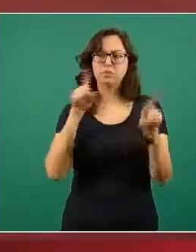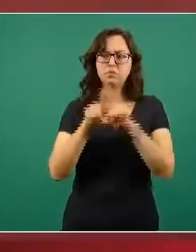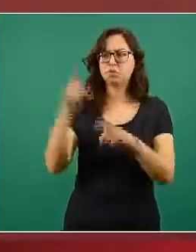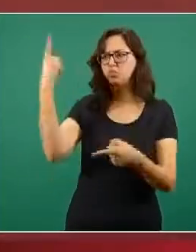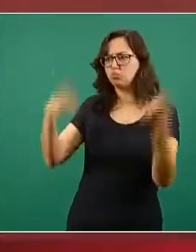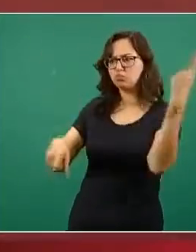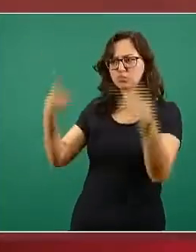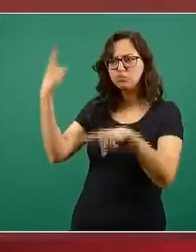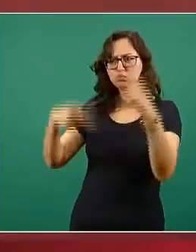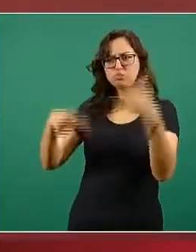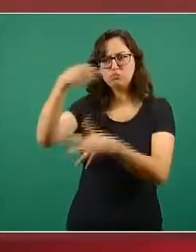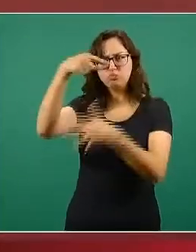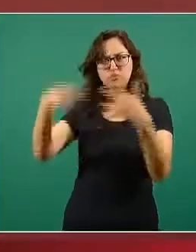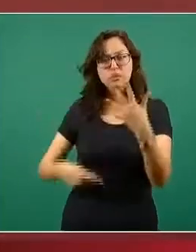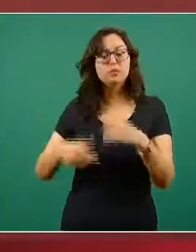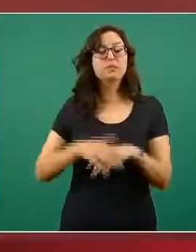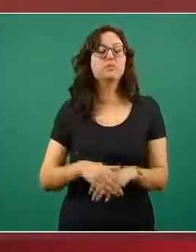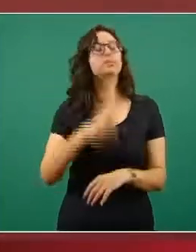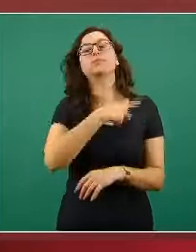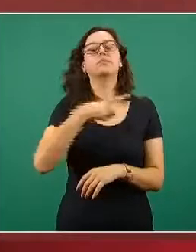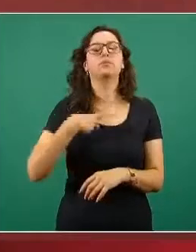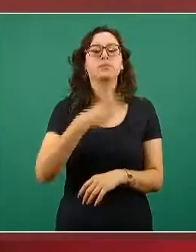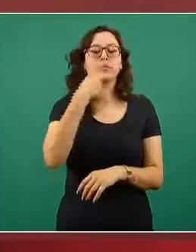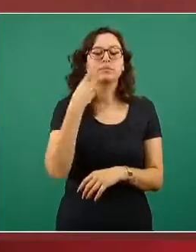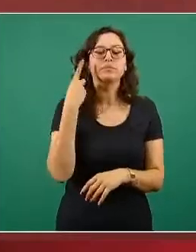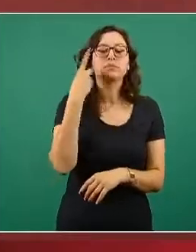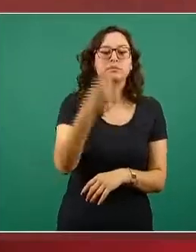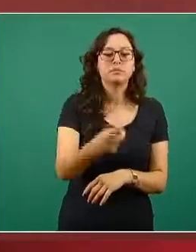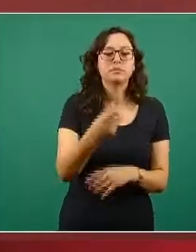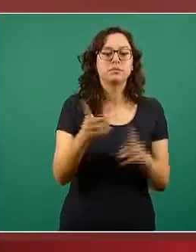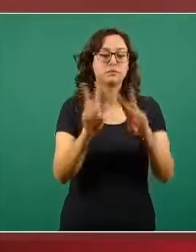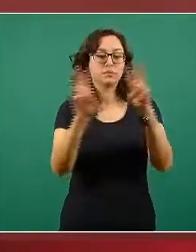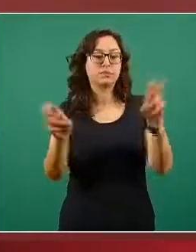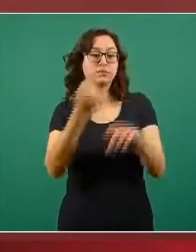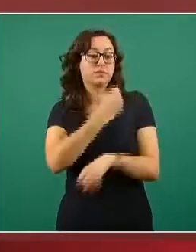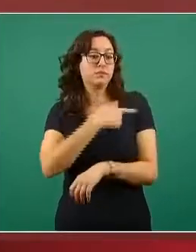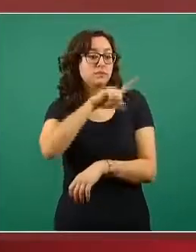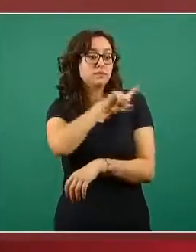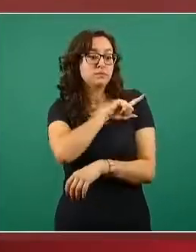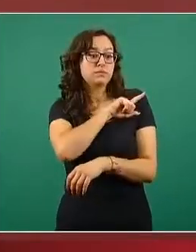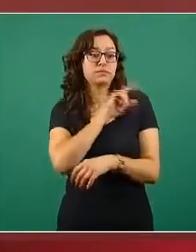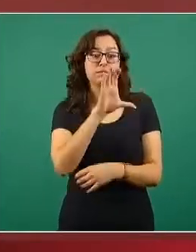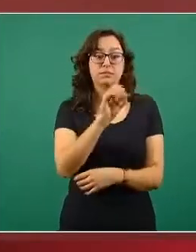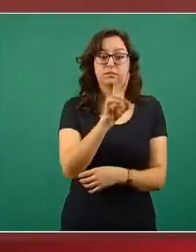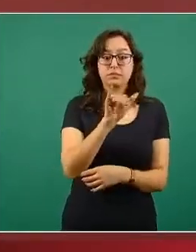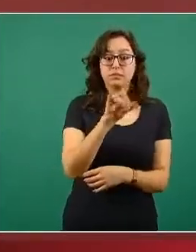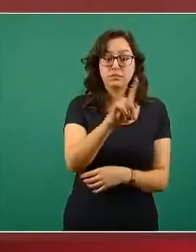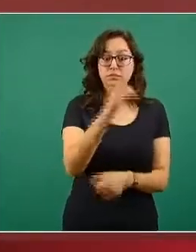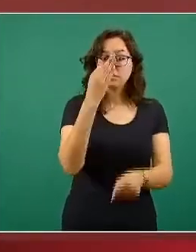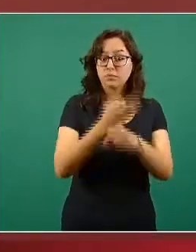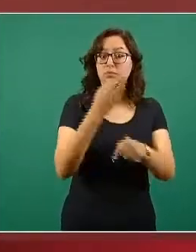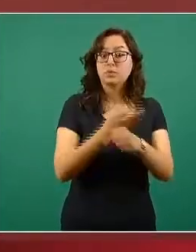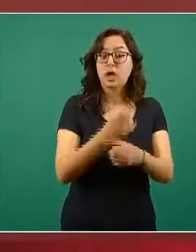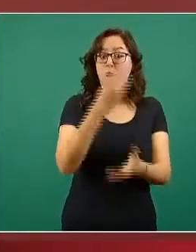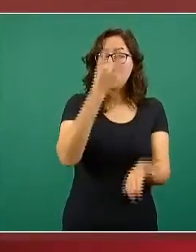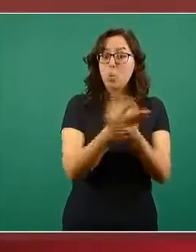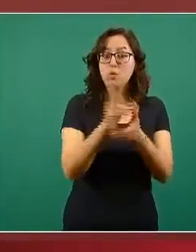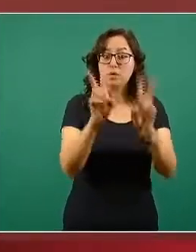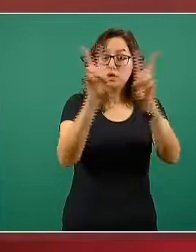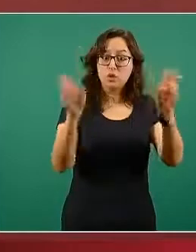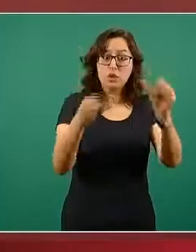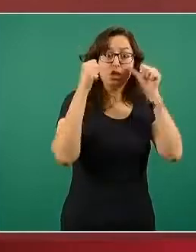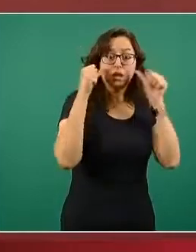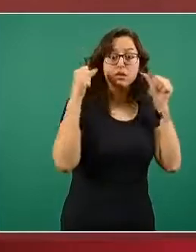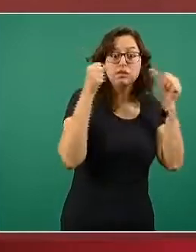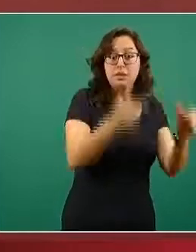Quiero dejar en claro aquí que es no solamente los campos de la salud, no solamente el COVID, es el tema de interés, el